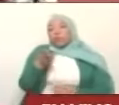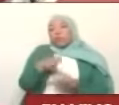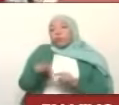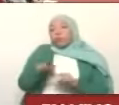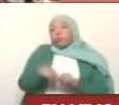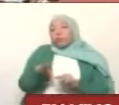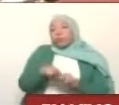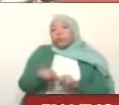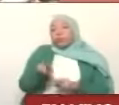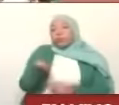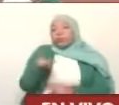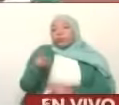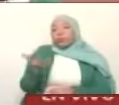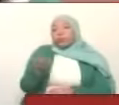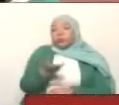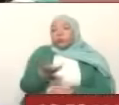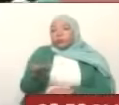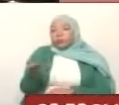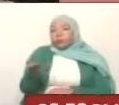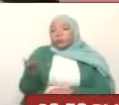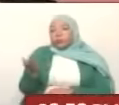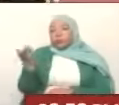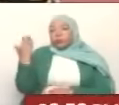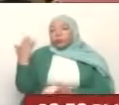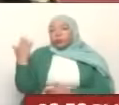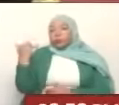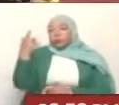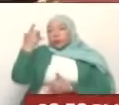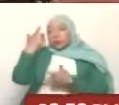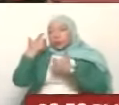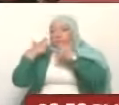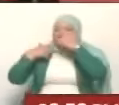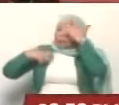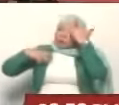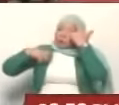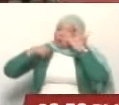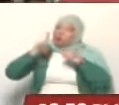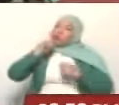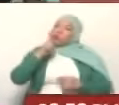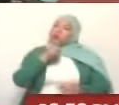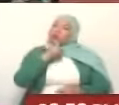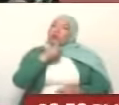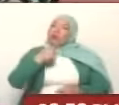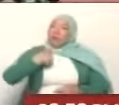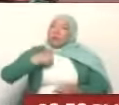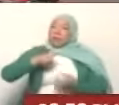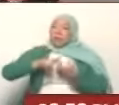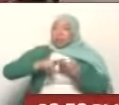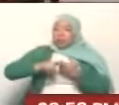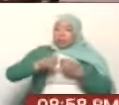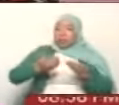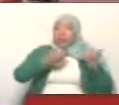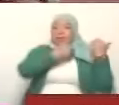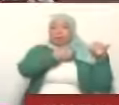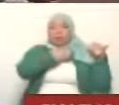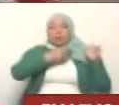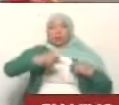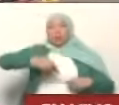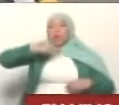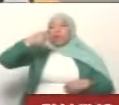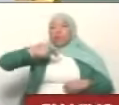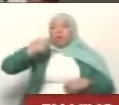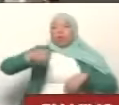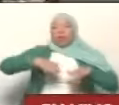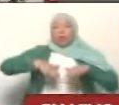niñas. Y el comandante Chávez nombró a Silita responsable política de